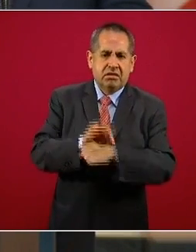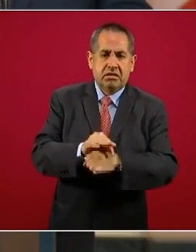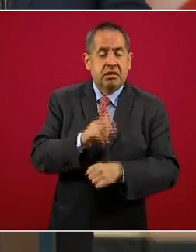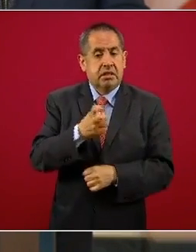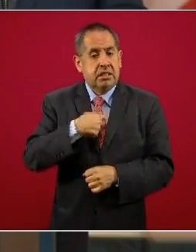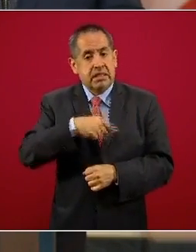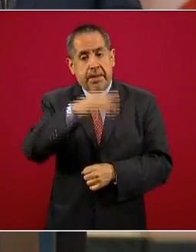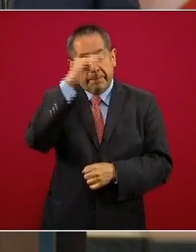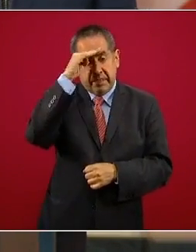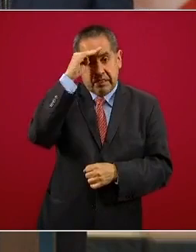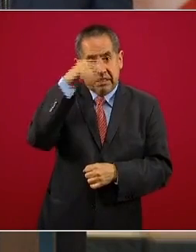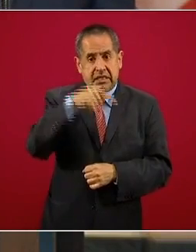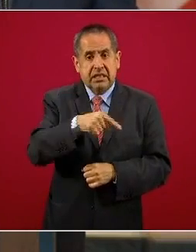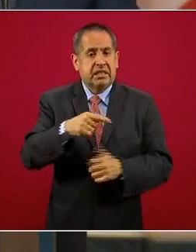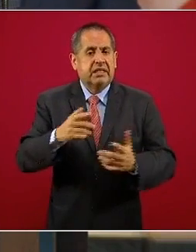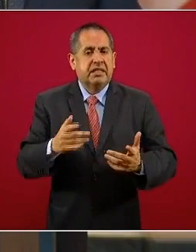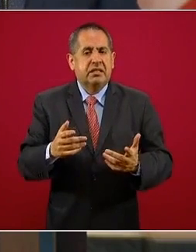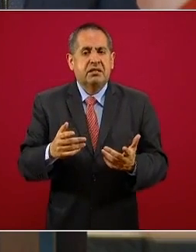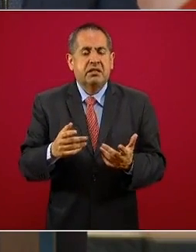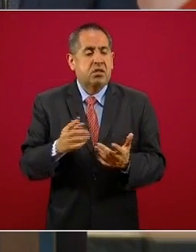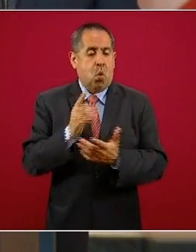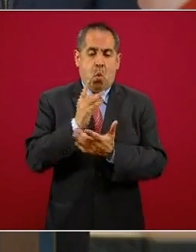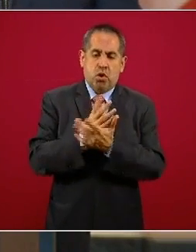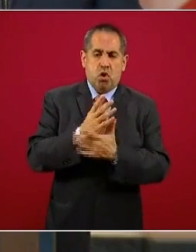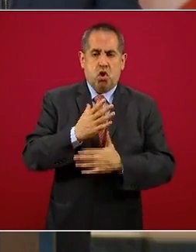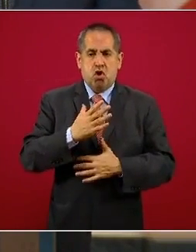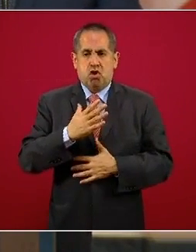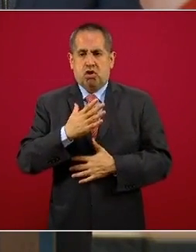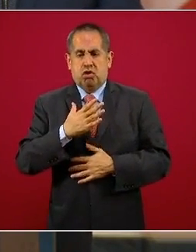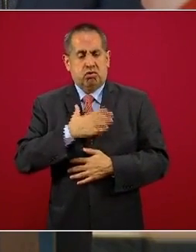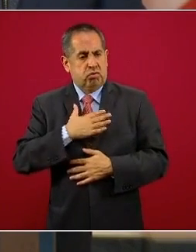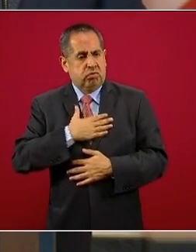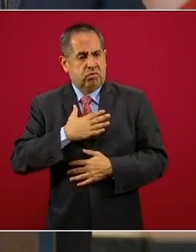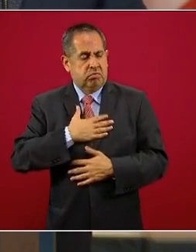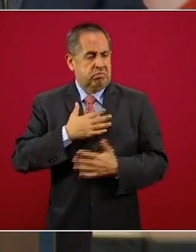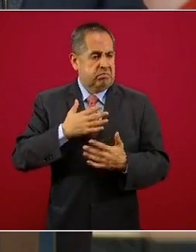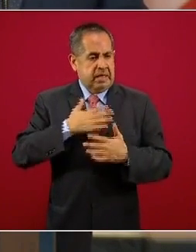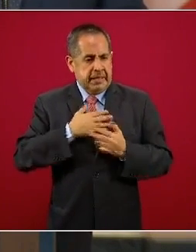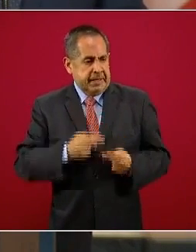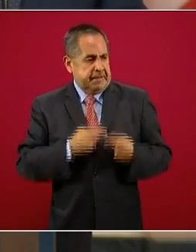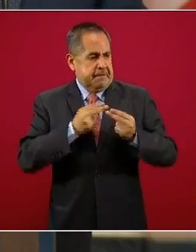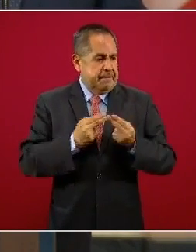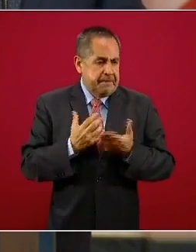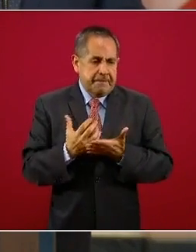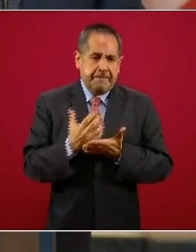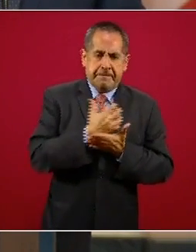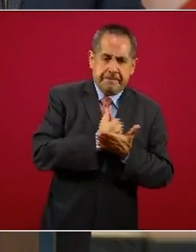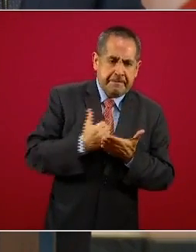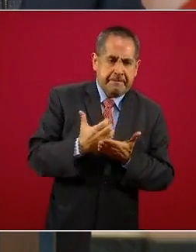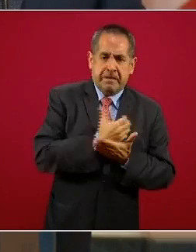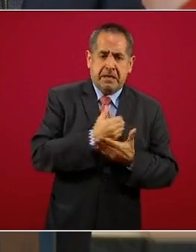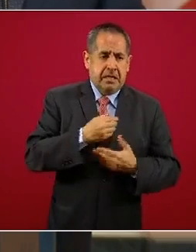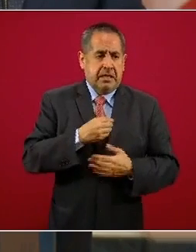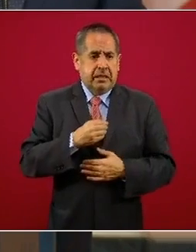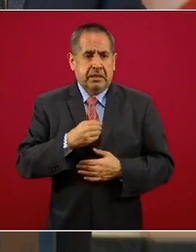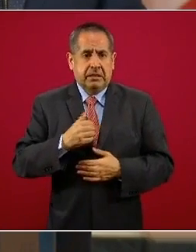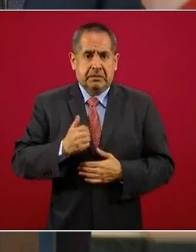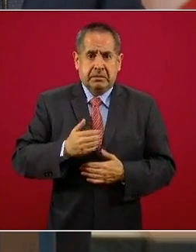Están pensando no solo en la acumulación de ingresos, sino